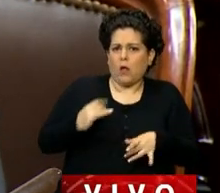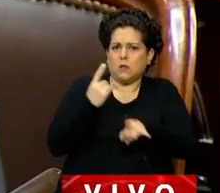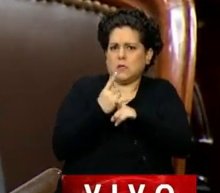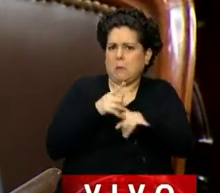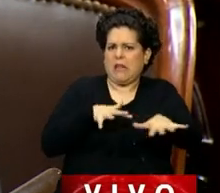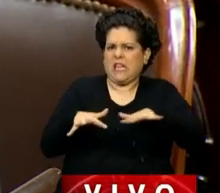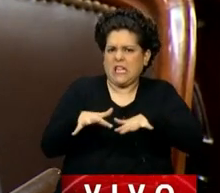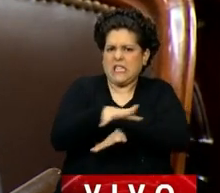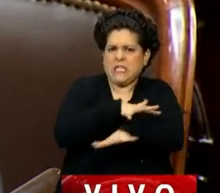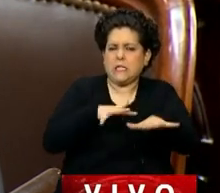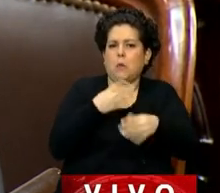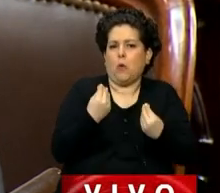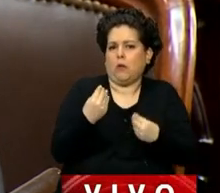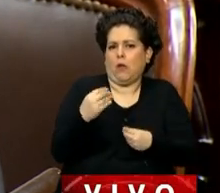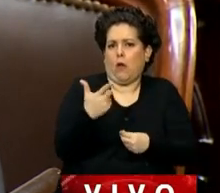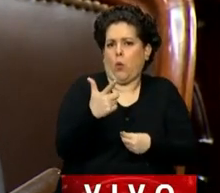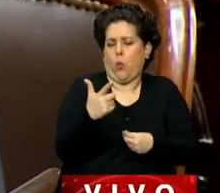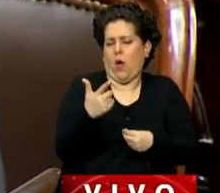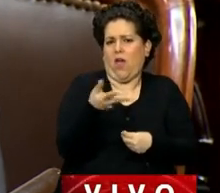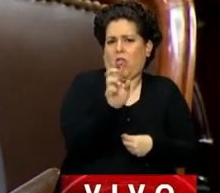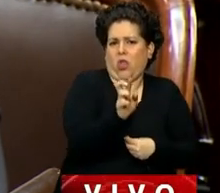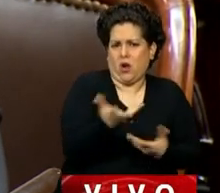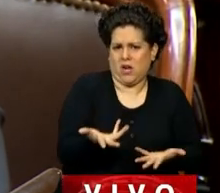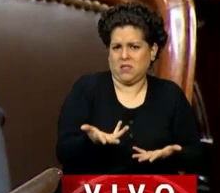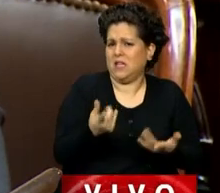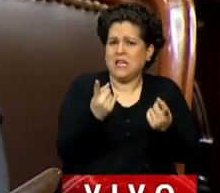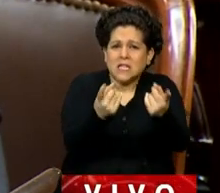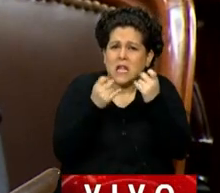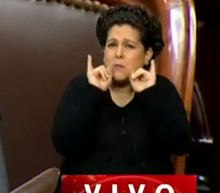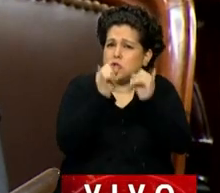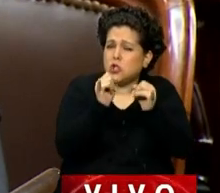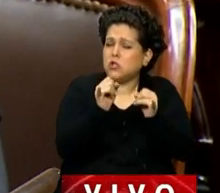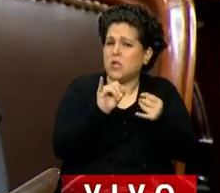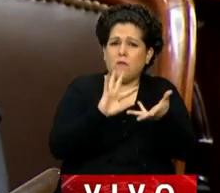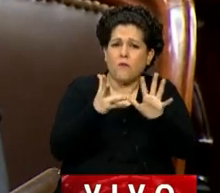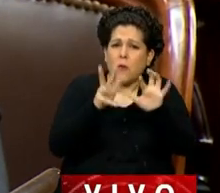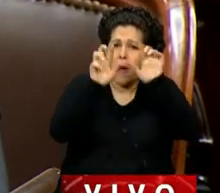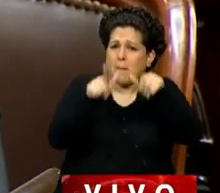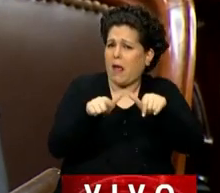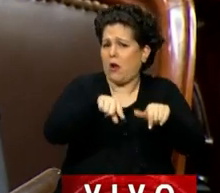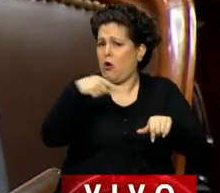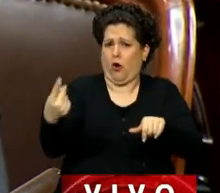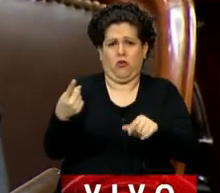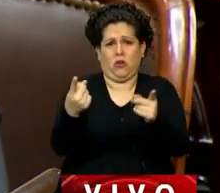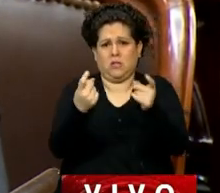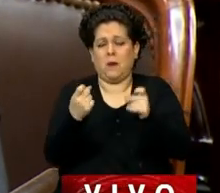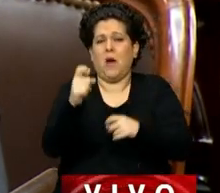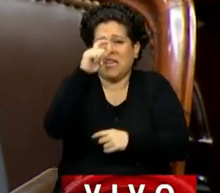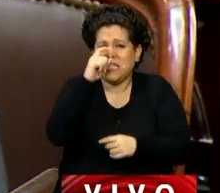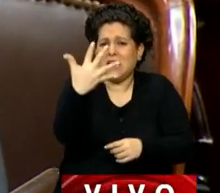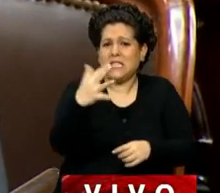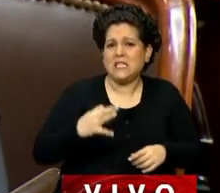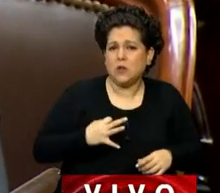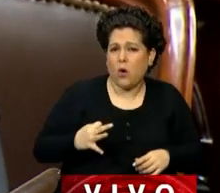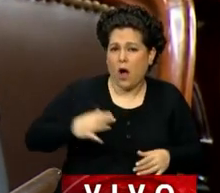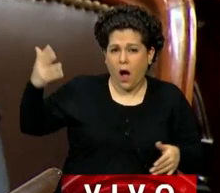por falta de divisas en la Argentina. Necesitamos imperiosamente cambiar ese rumbo. Hace 75